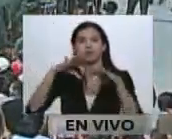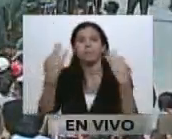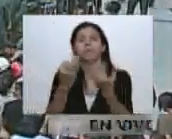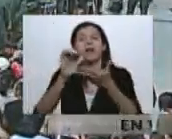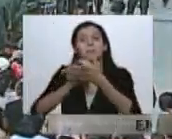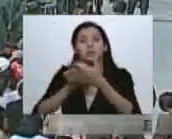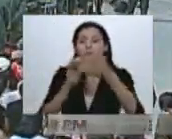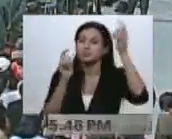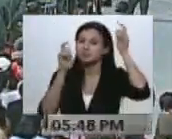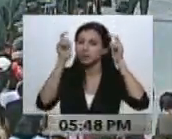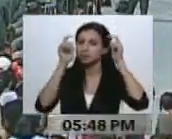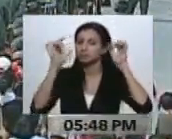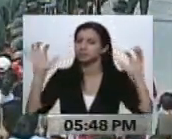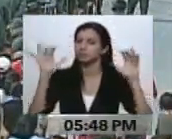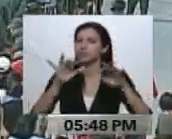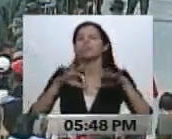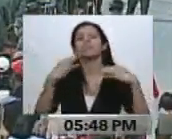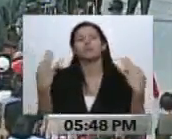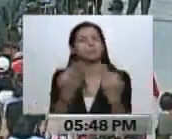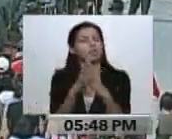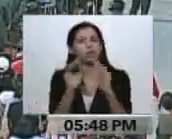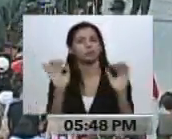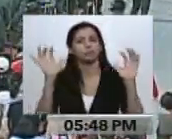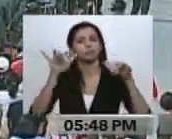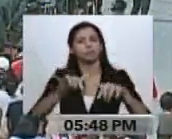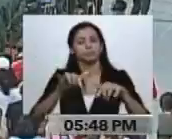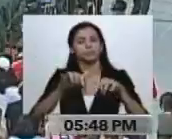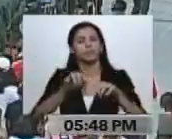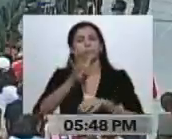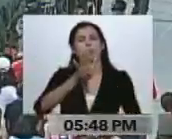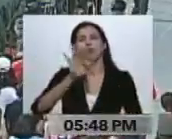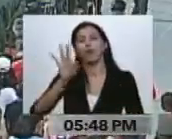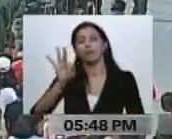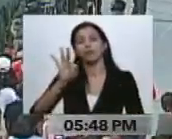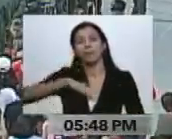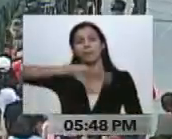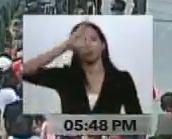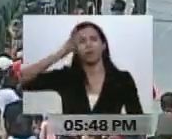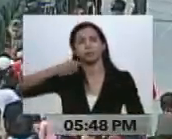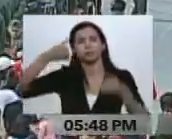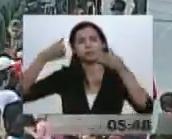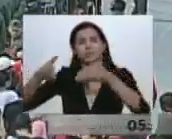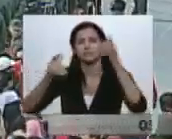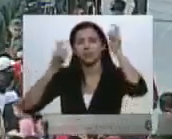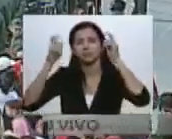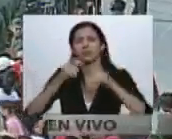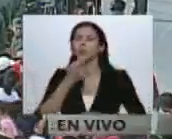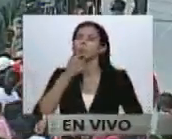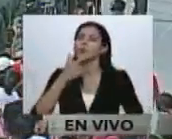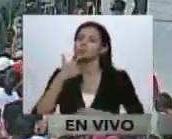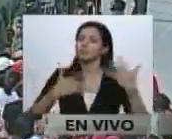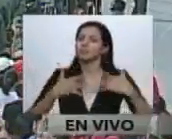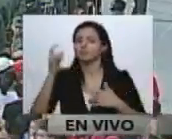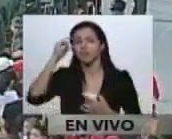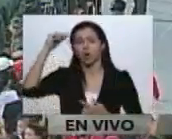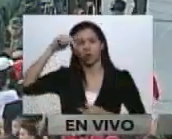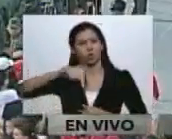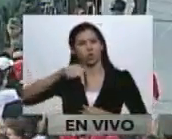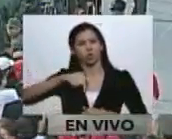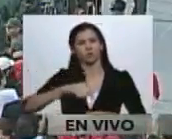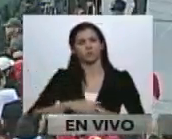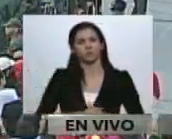Hugo Chávez, se han dado cita en el cuartel de la montaña para esta emotiva y bonita actividad que está teniendo lugar en